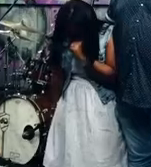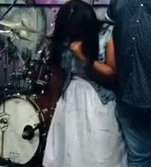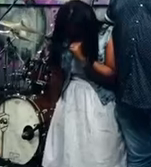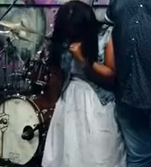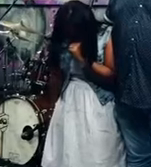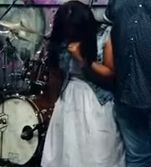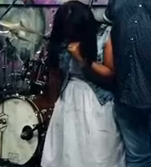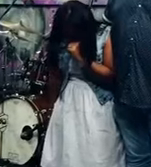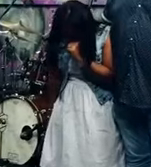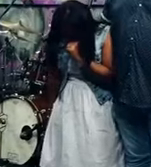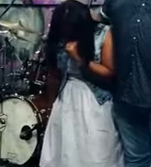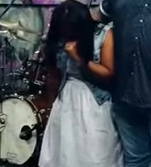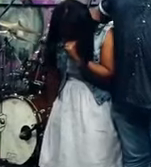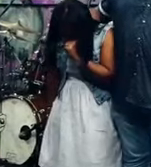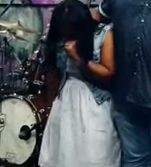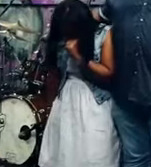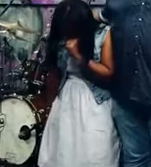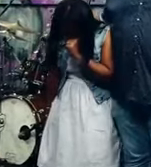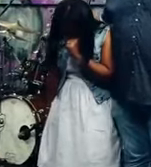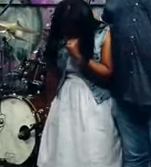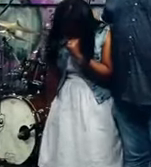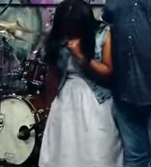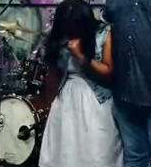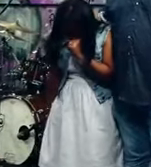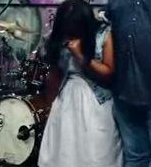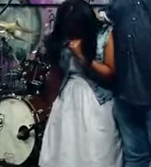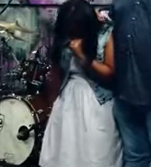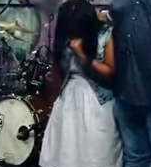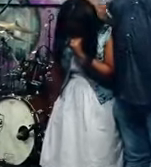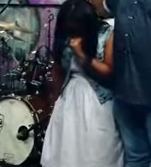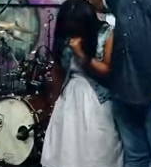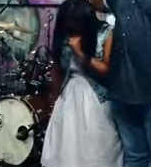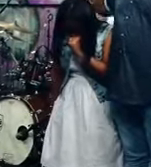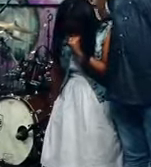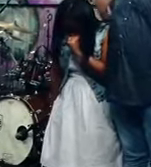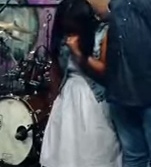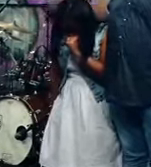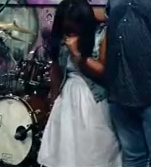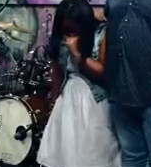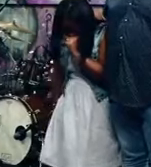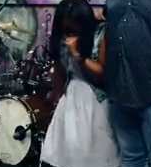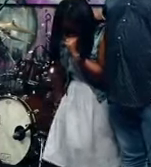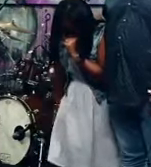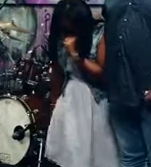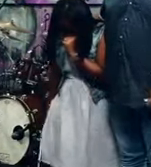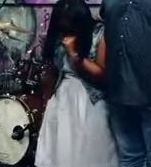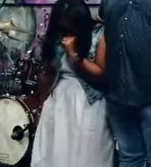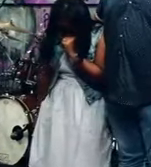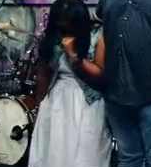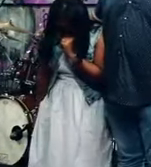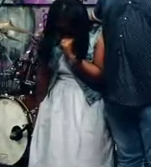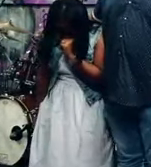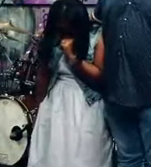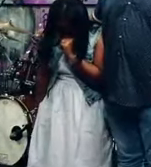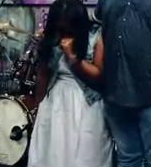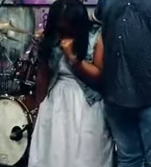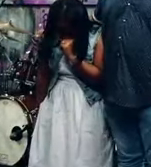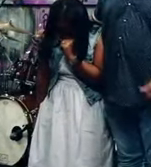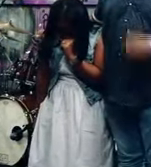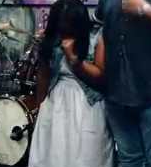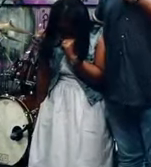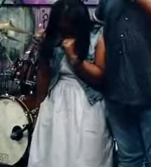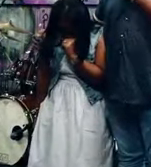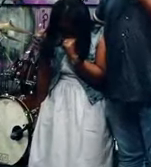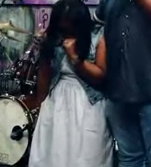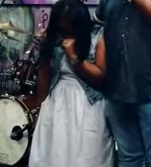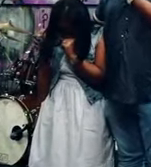que sufres cada vez que tienes que ir a los medios, que tienes que dar una entrevista, porque ni te agrada eso. Pero ¿qué puedes hacer si